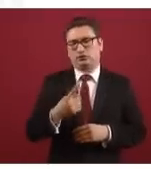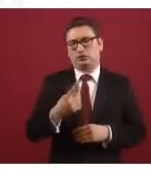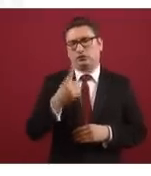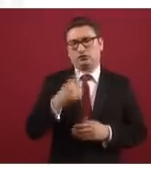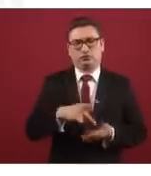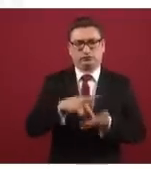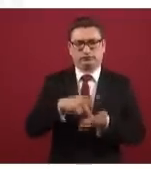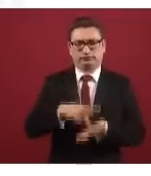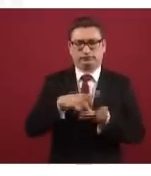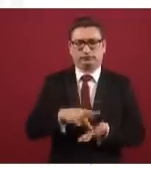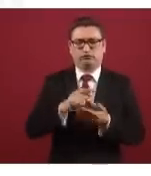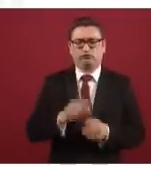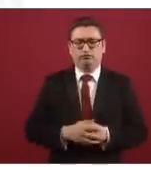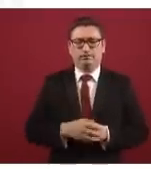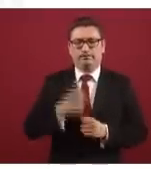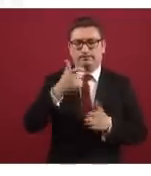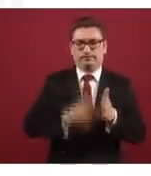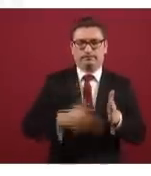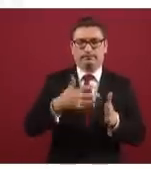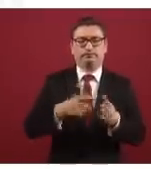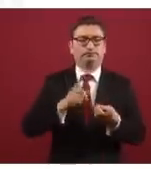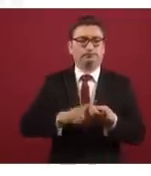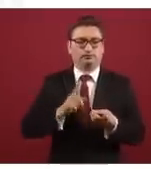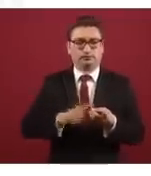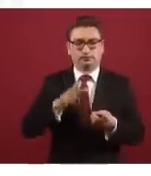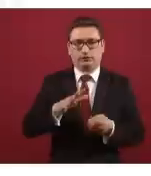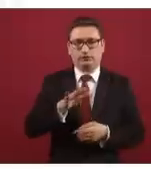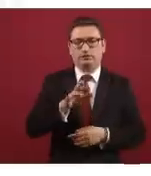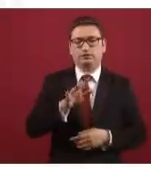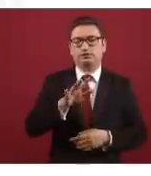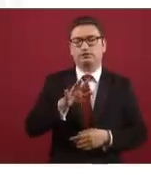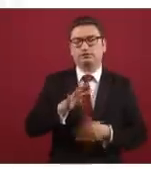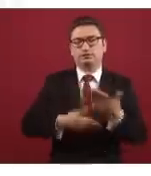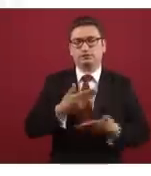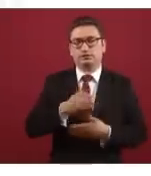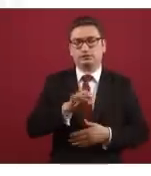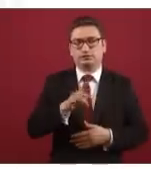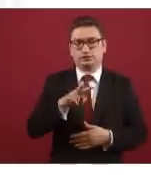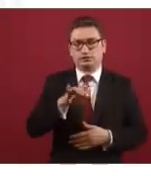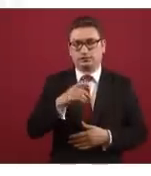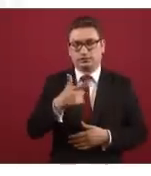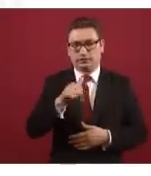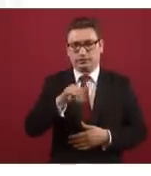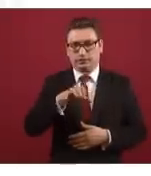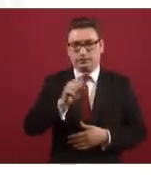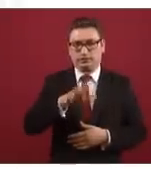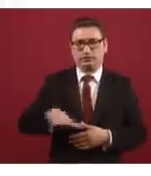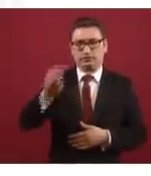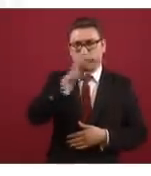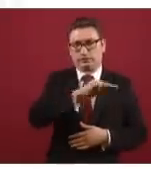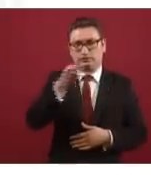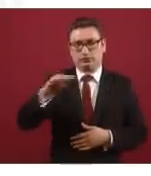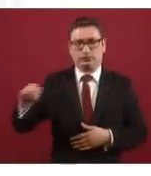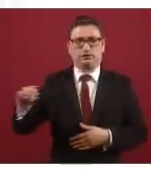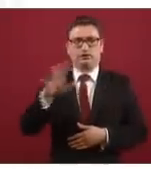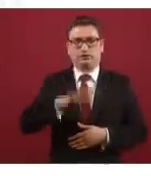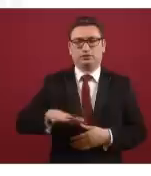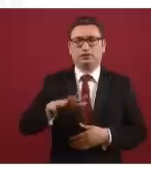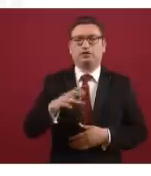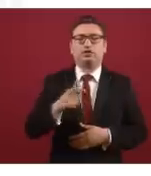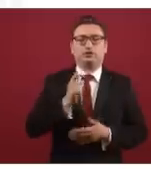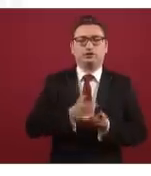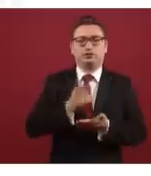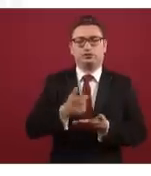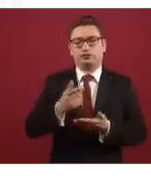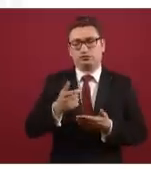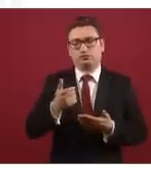kilo, mientras que el más económico lo presenta Servigas en Tarímbaro, Michoacán, con un margen de 3 pesos 51 centavos